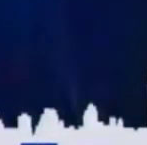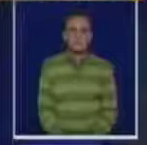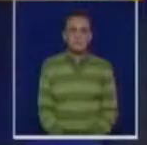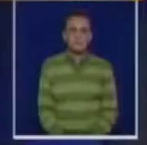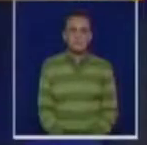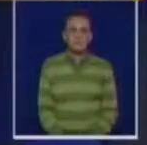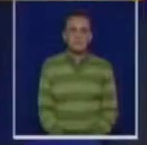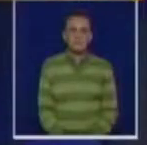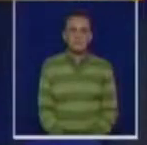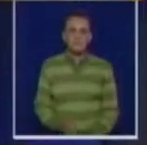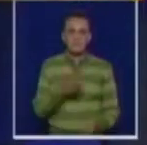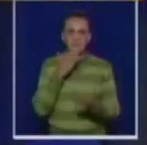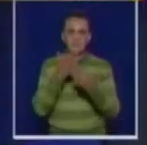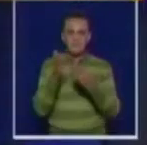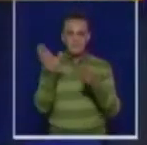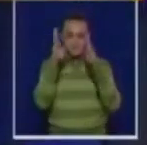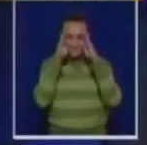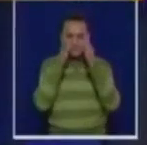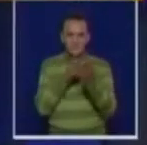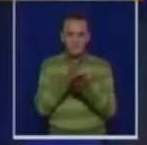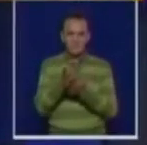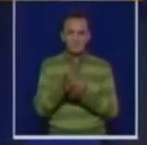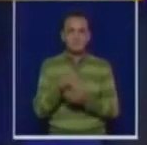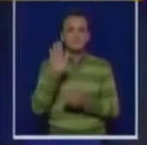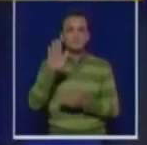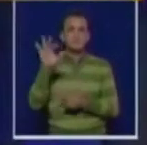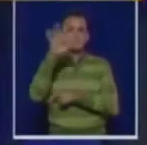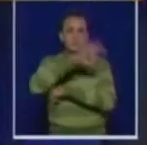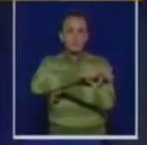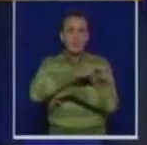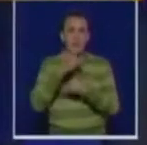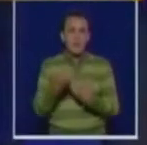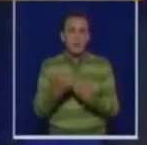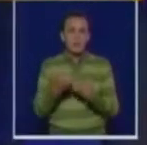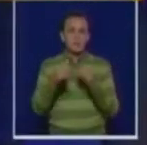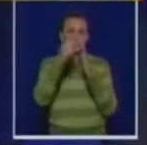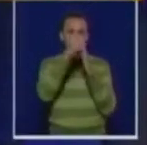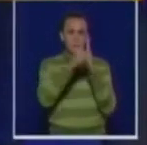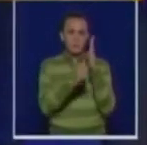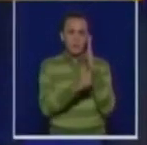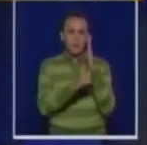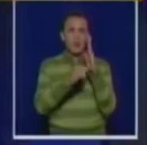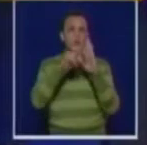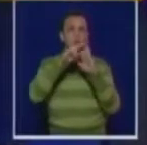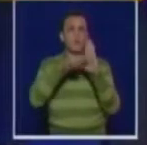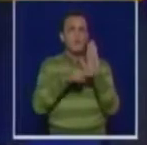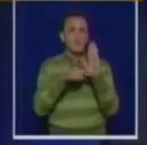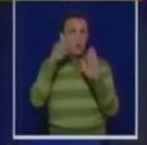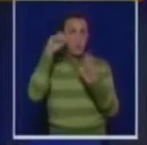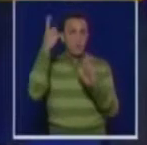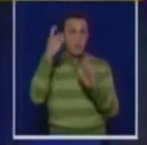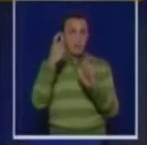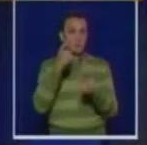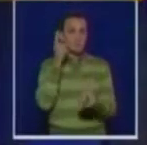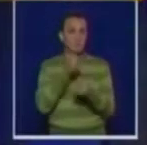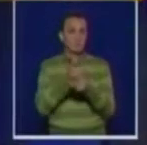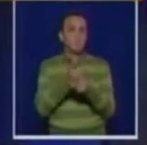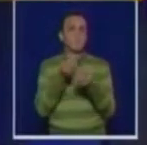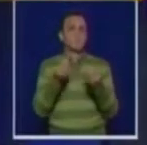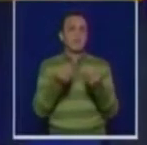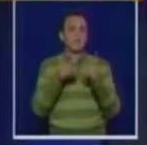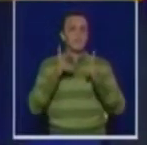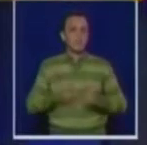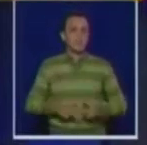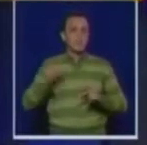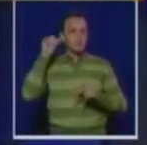compromiso. Gracias por preferirnos. El canal regional Telepacífico está cumpliendo con la normatividad para facilitar el acceso de las personas con